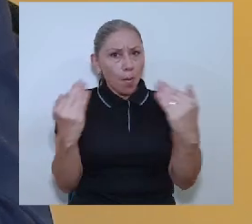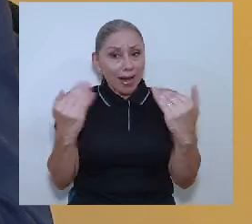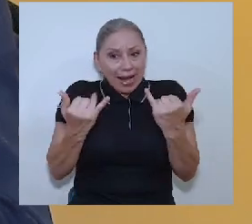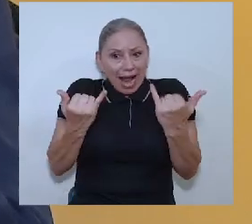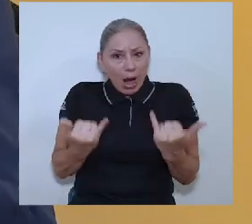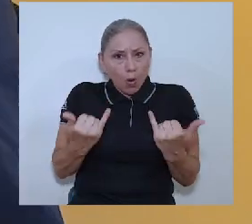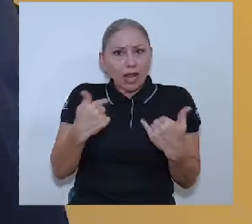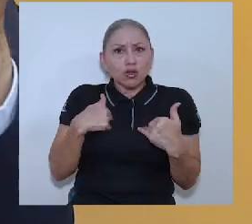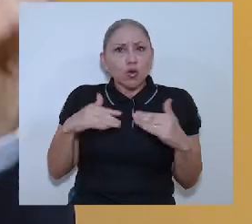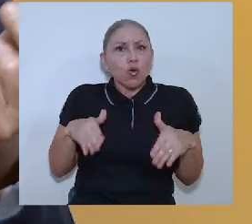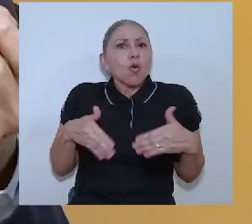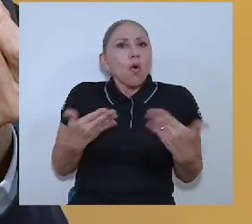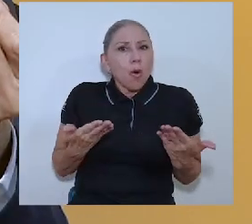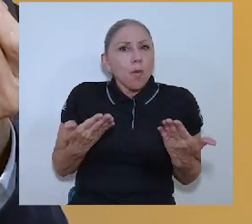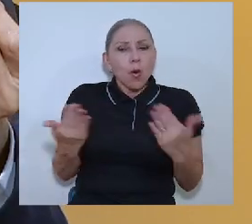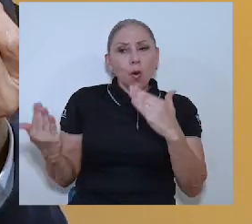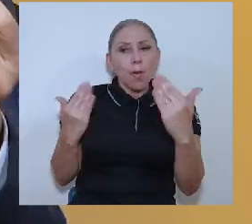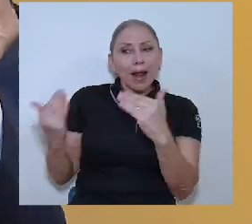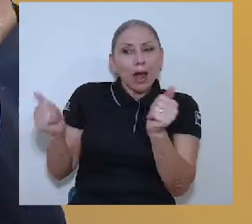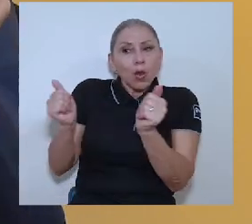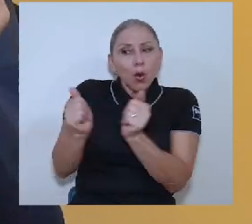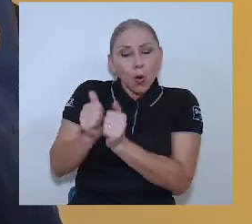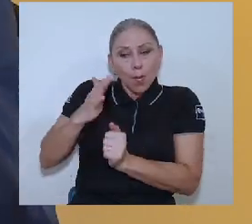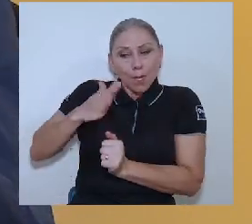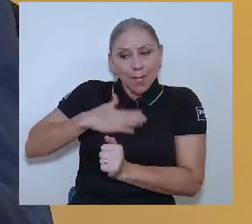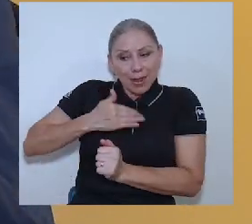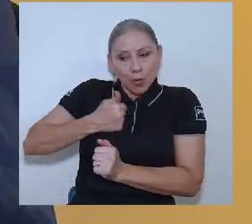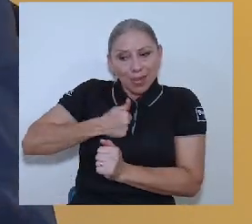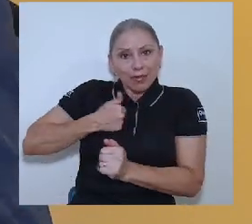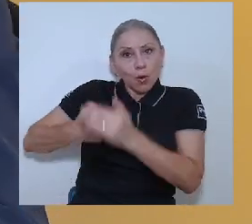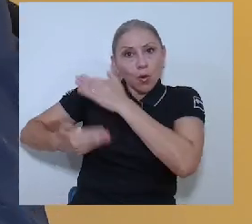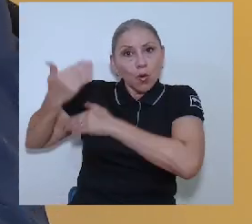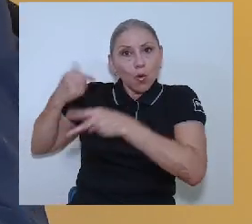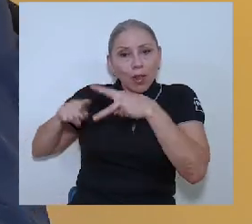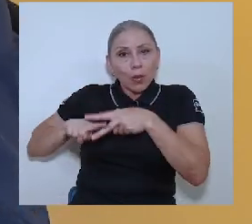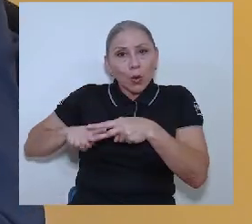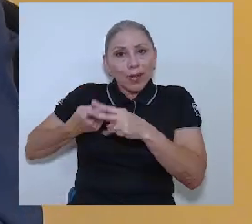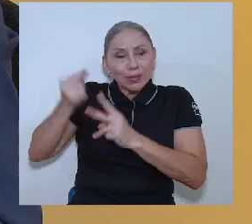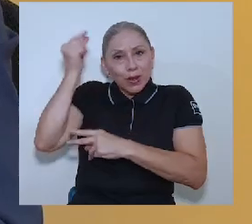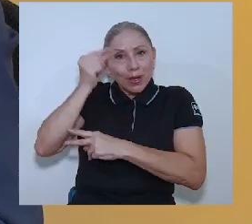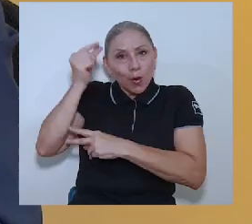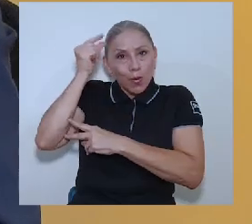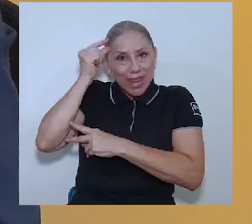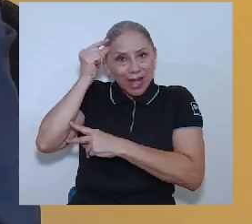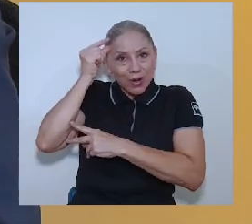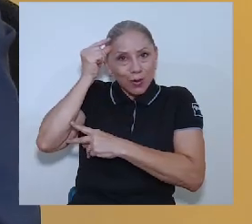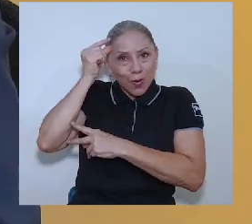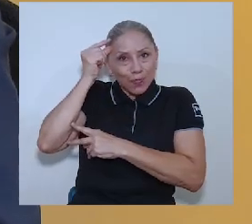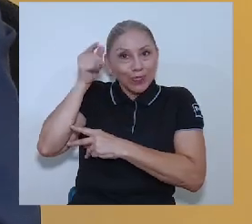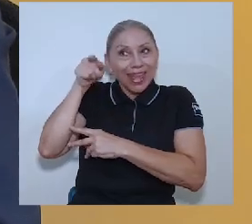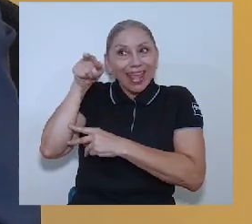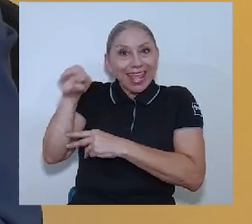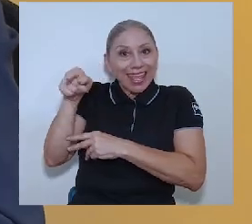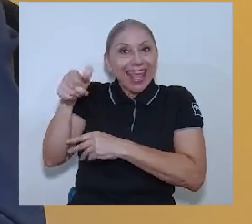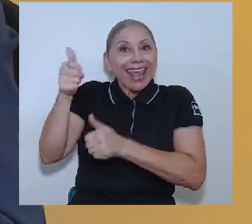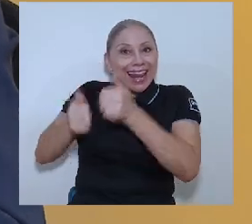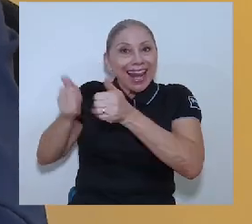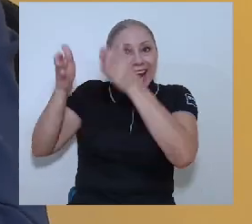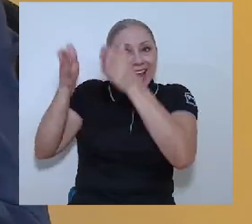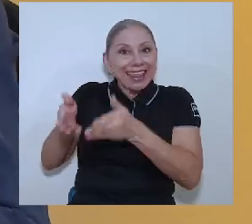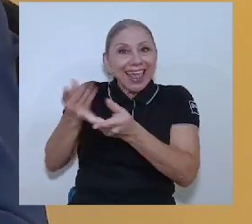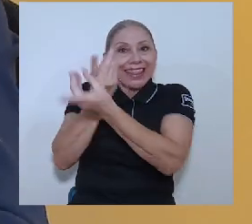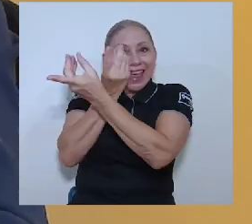ahora con cómo yo estaba cuando comenzó el gobierno del cual la candidata demócrata